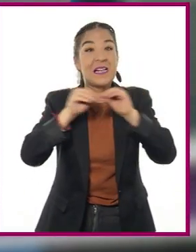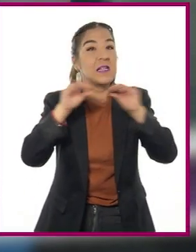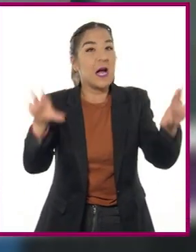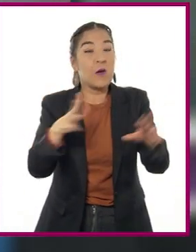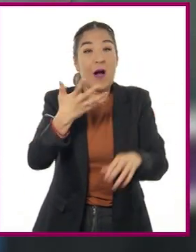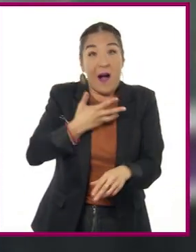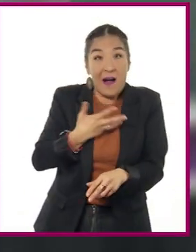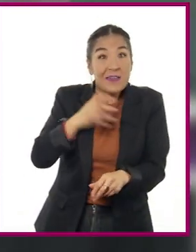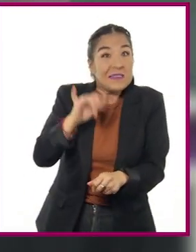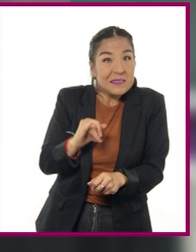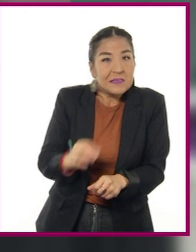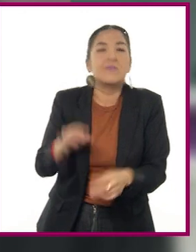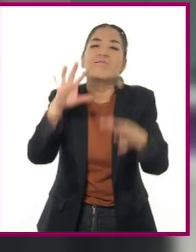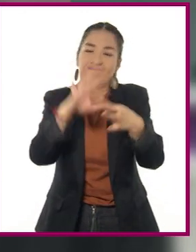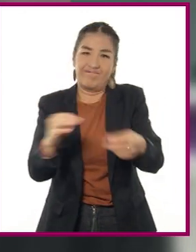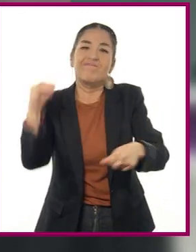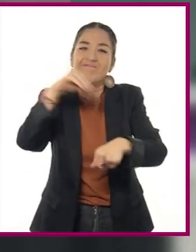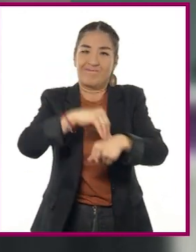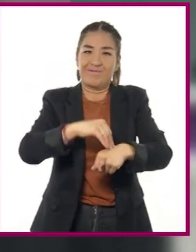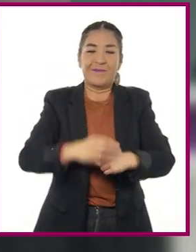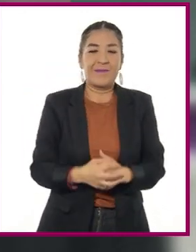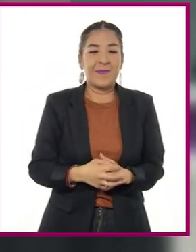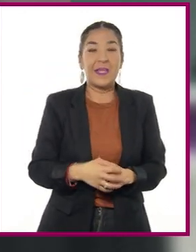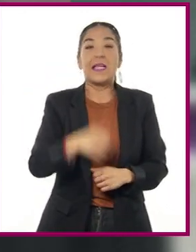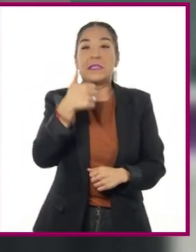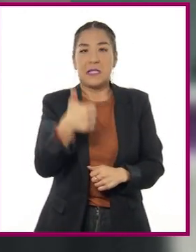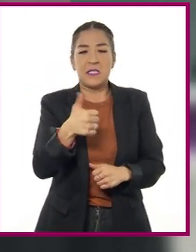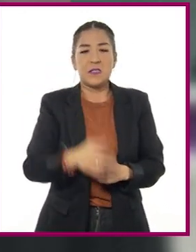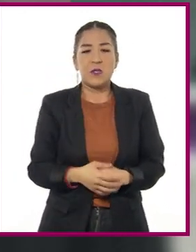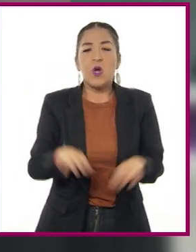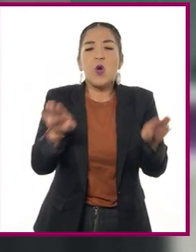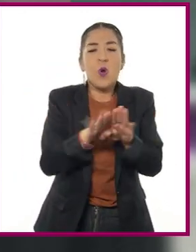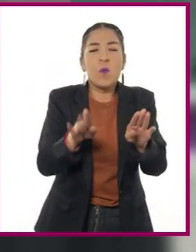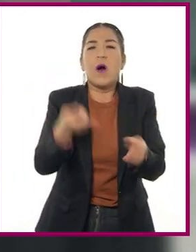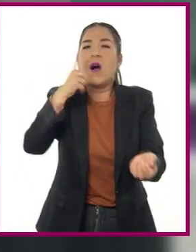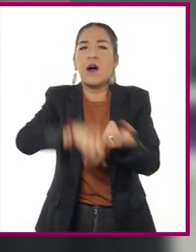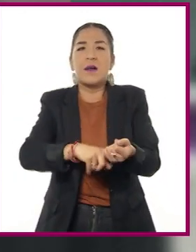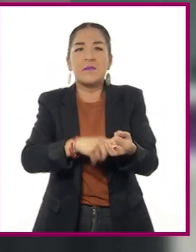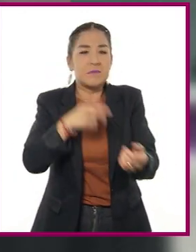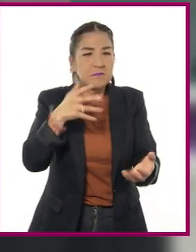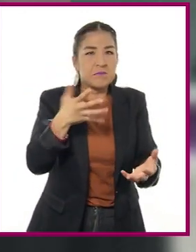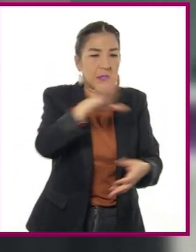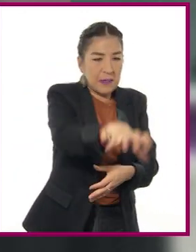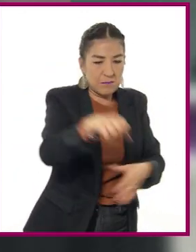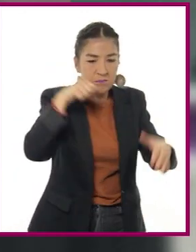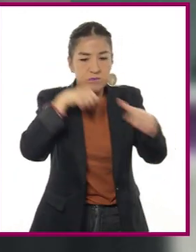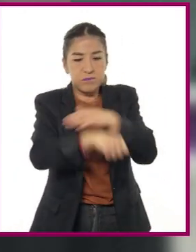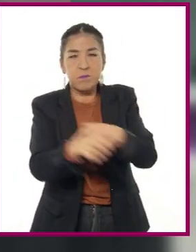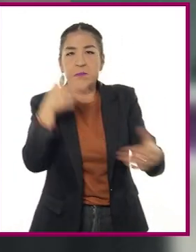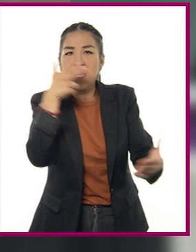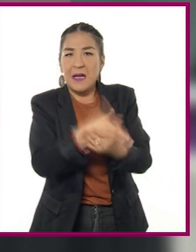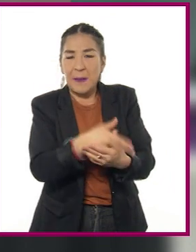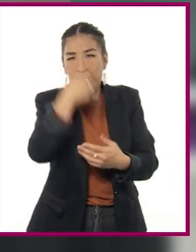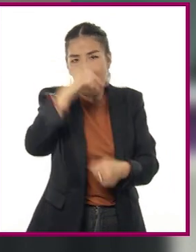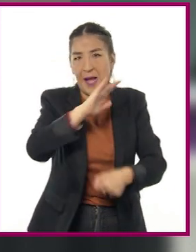los tiene. 6. ¿Cómo se coge o caza? 7.